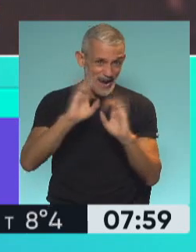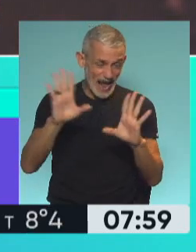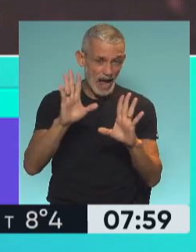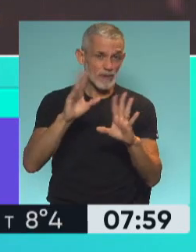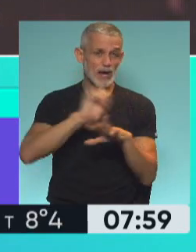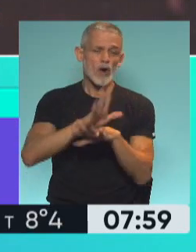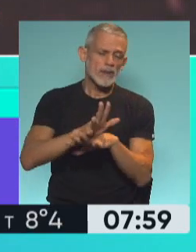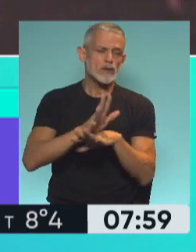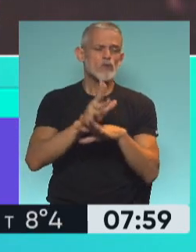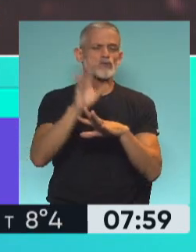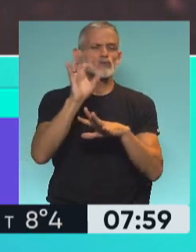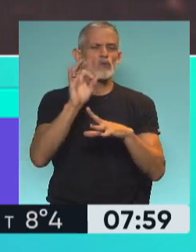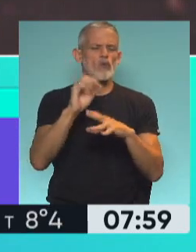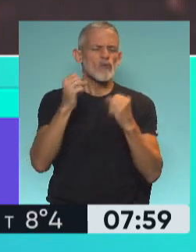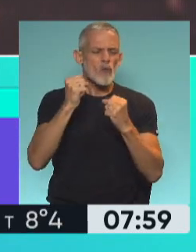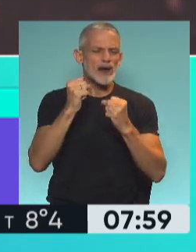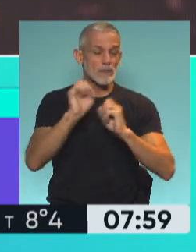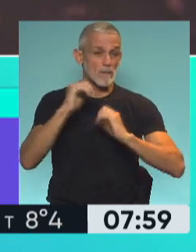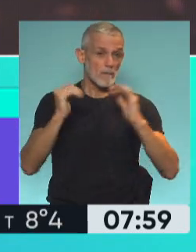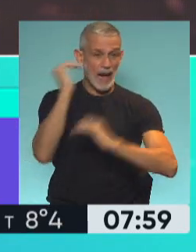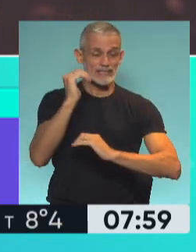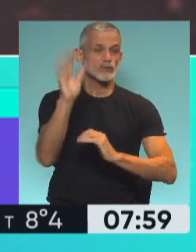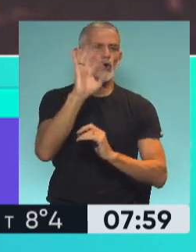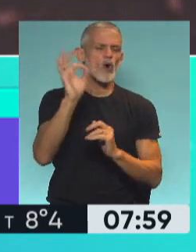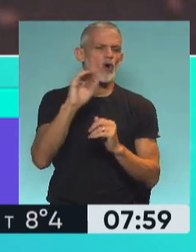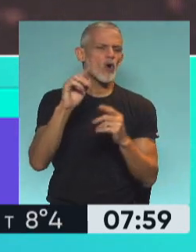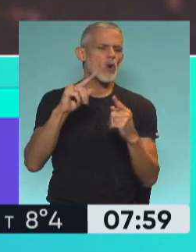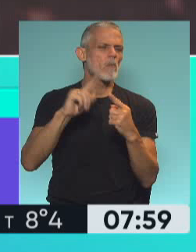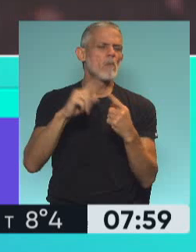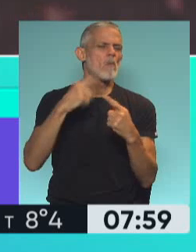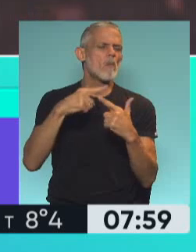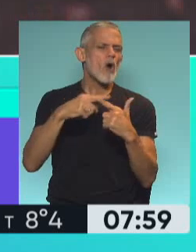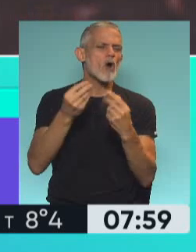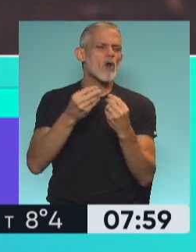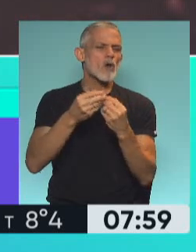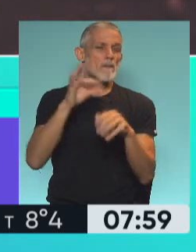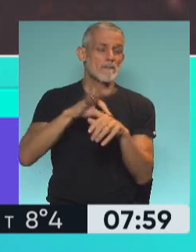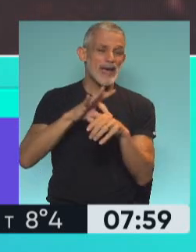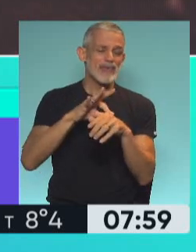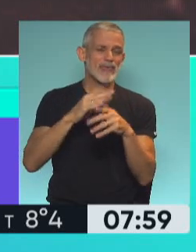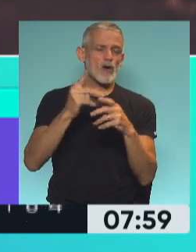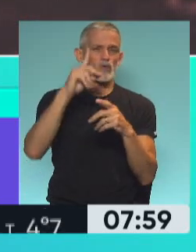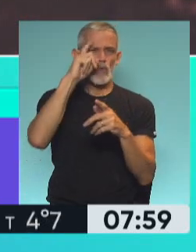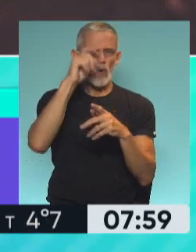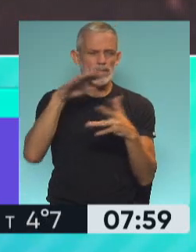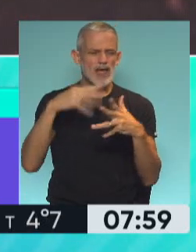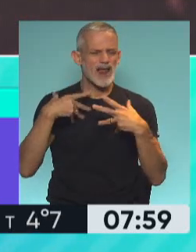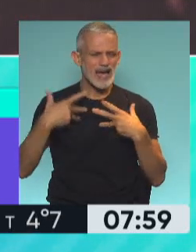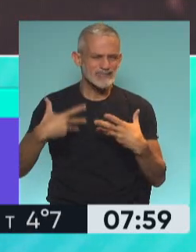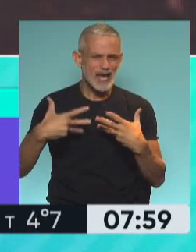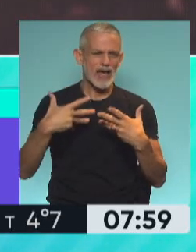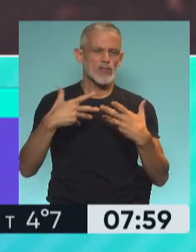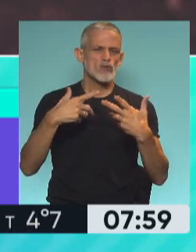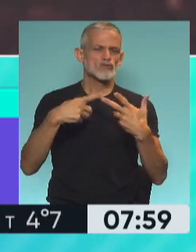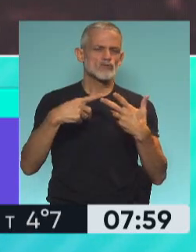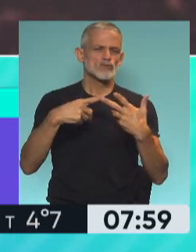del coronavirus, que es más fuerte el virus? ¿Está relacionado con la situación médica, sanitaria, de cansancio que hay en